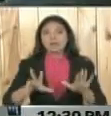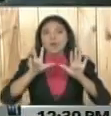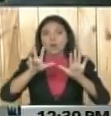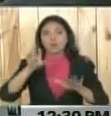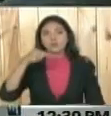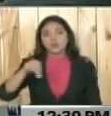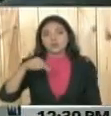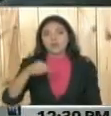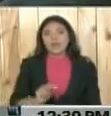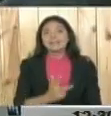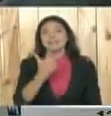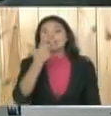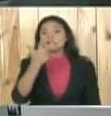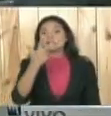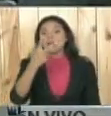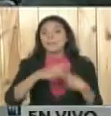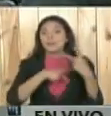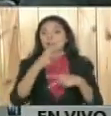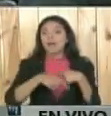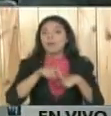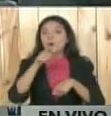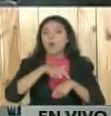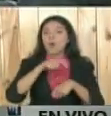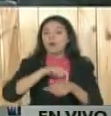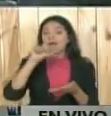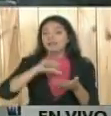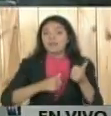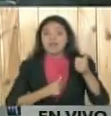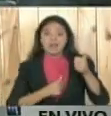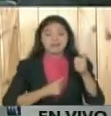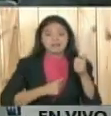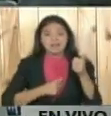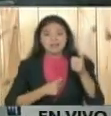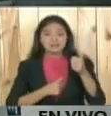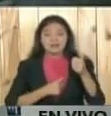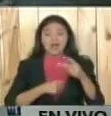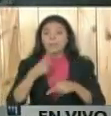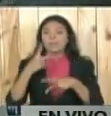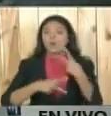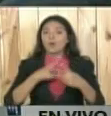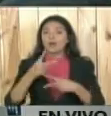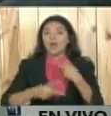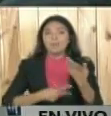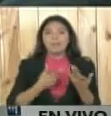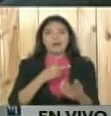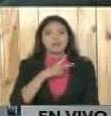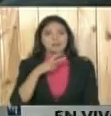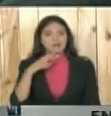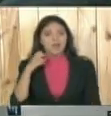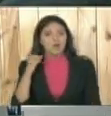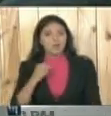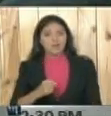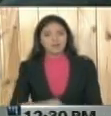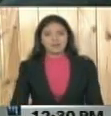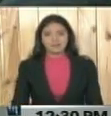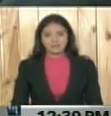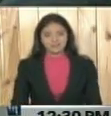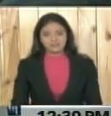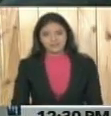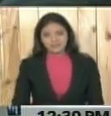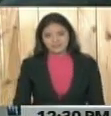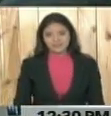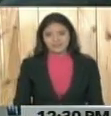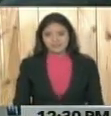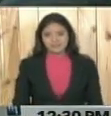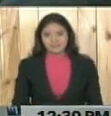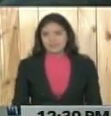noviembre, el tercer programa de la Hora de la Salsa, el programa de el sabor, el programa